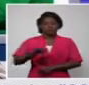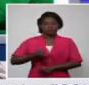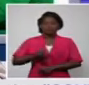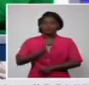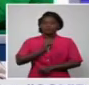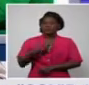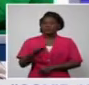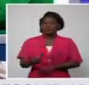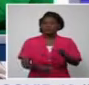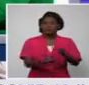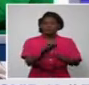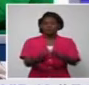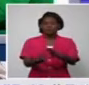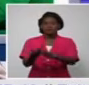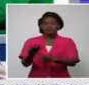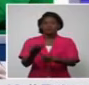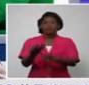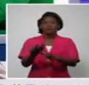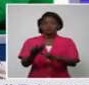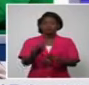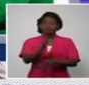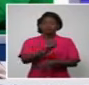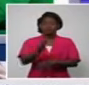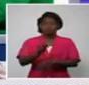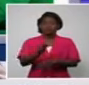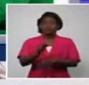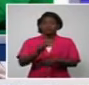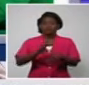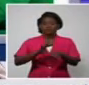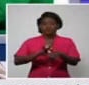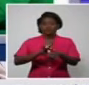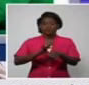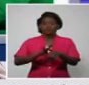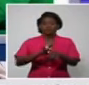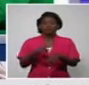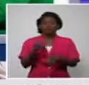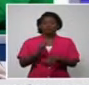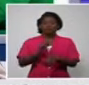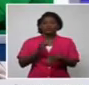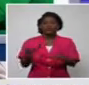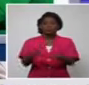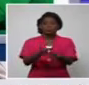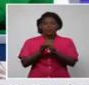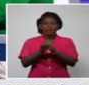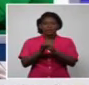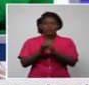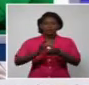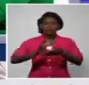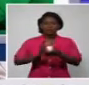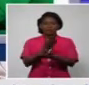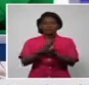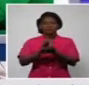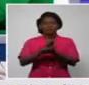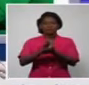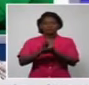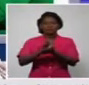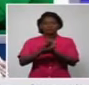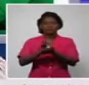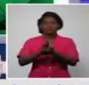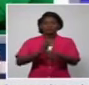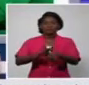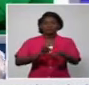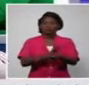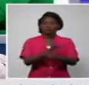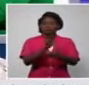lograr que disminuyan, por no decir que se desaparezcan, como